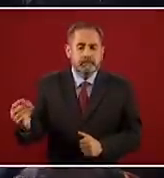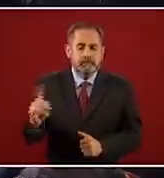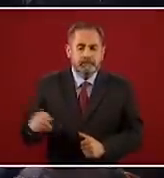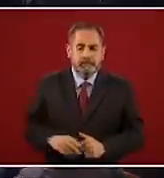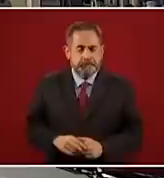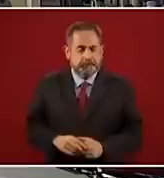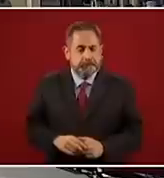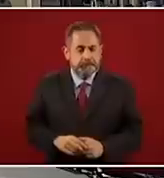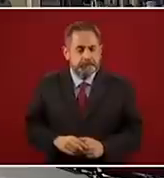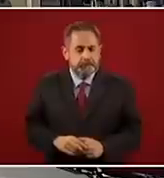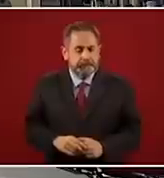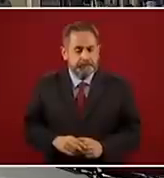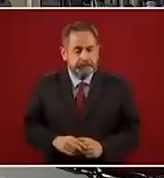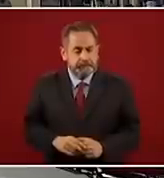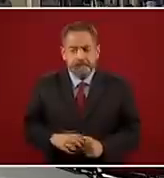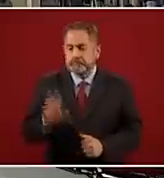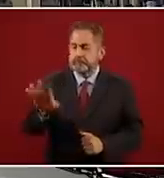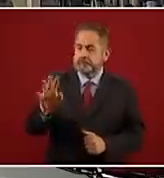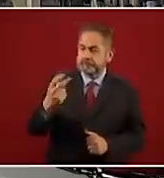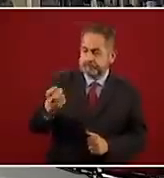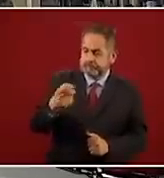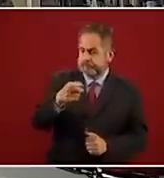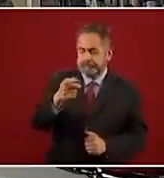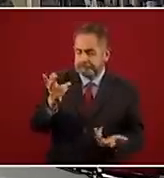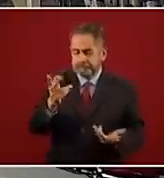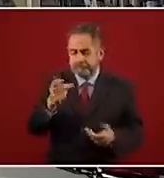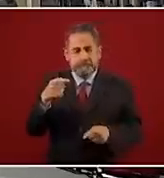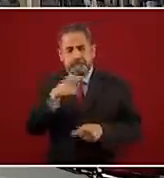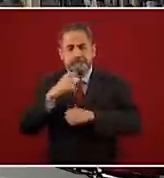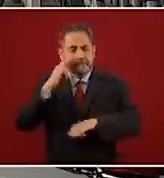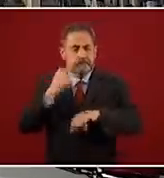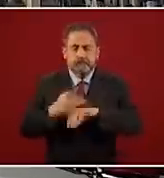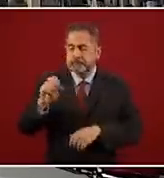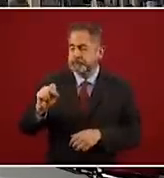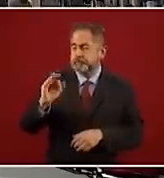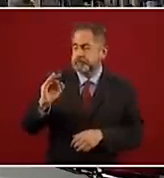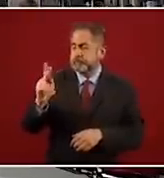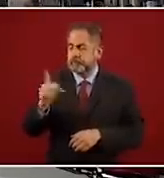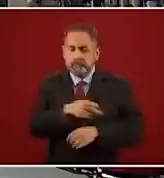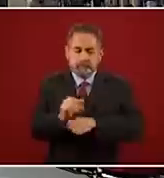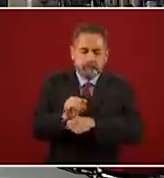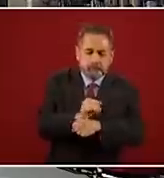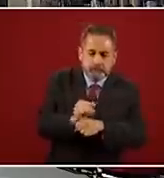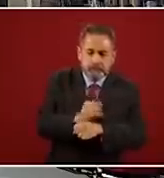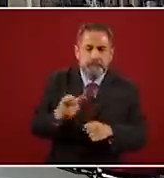pues eso correspondería a la Secretaría de la Función Pública investigar si se